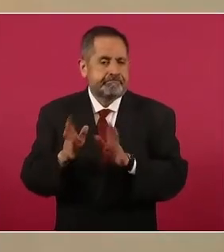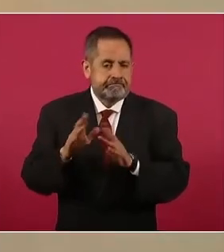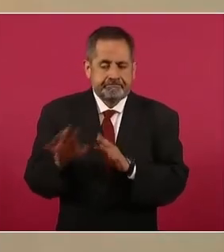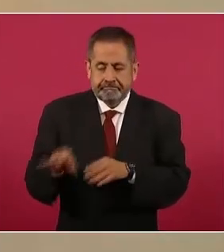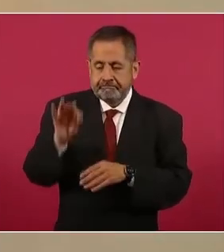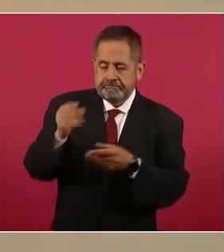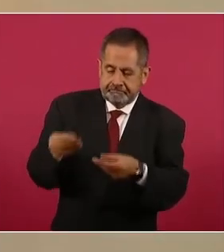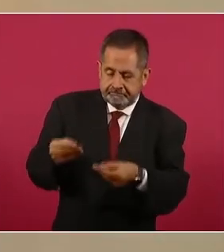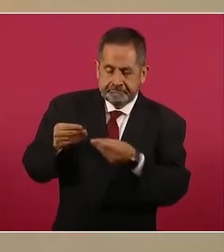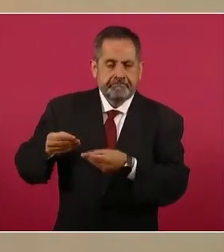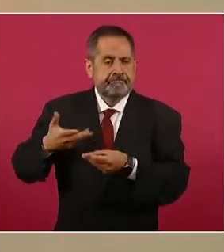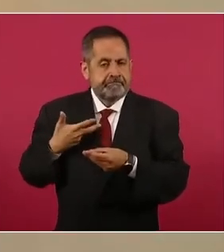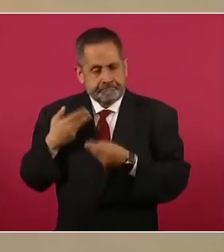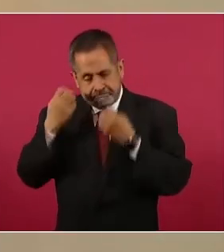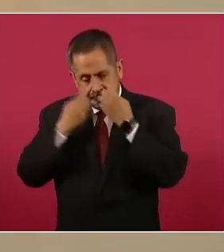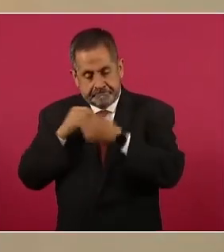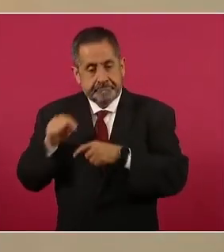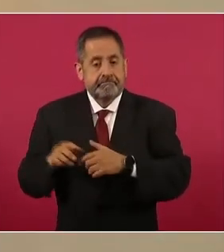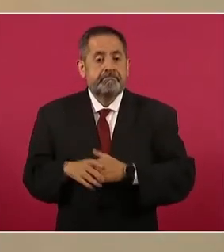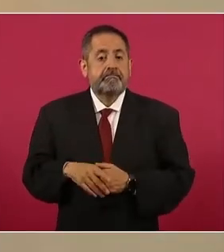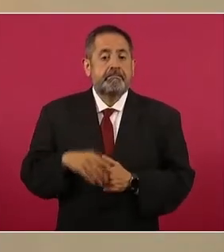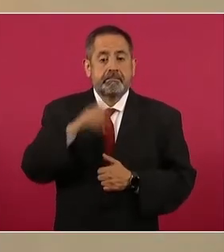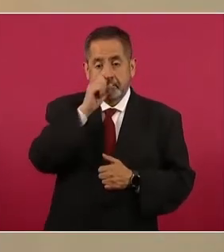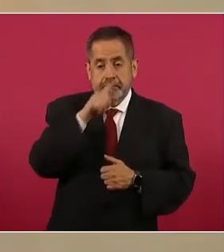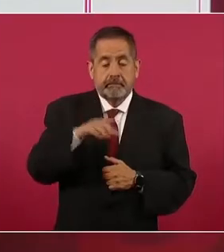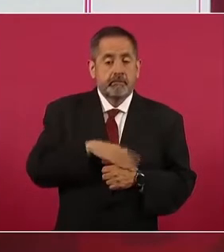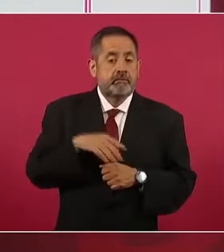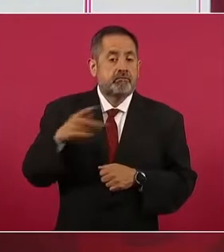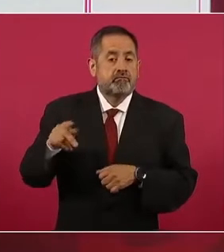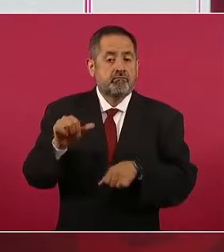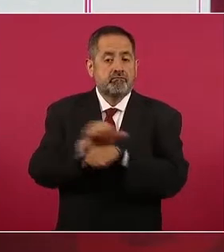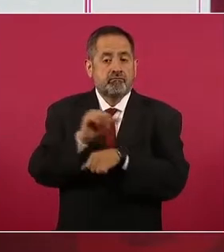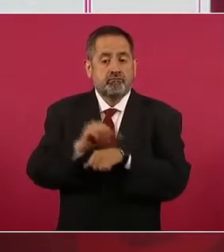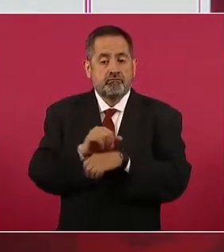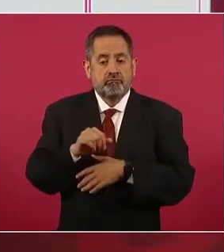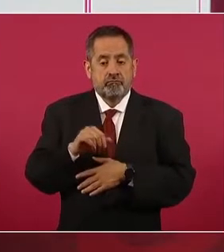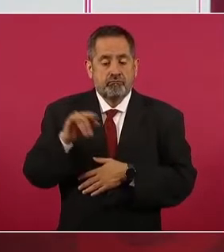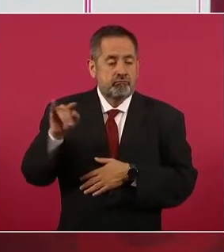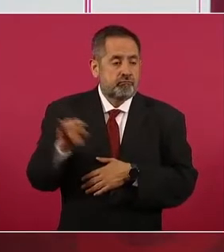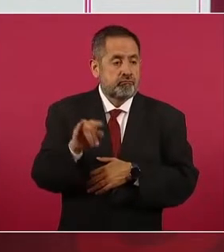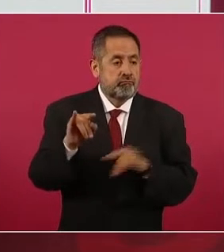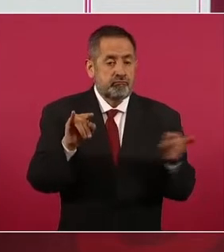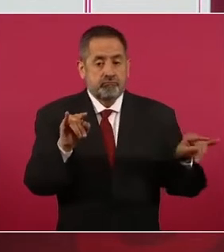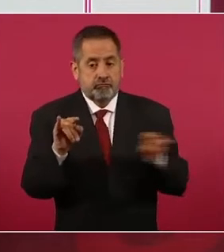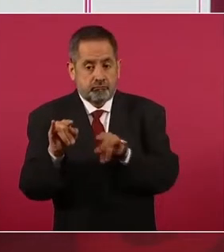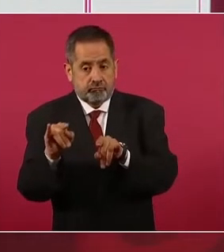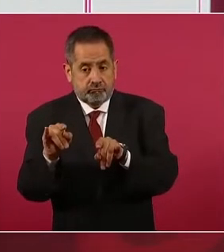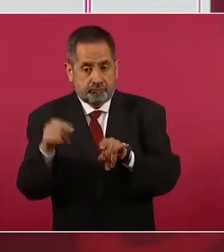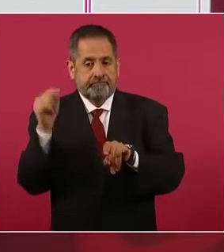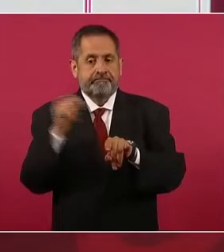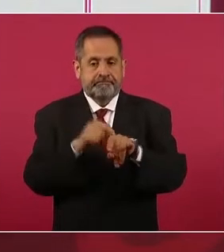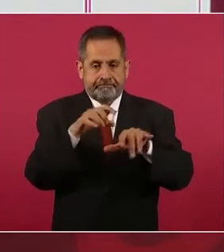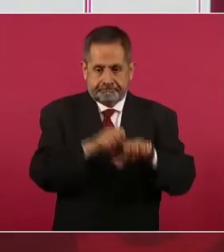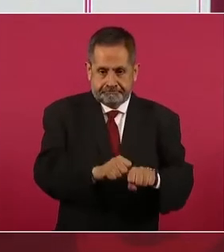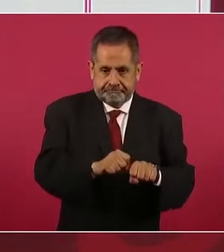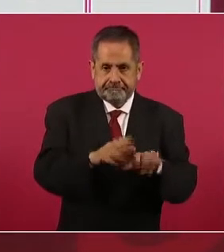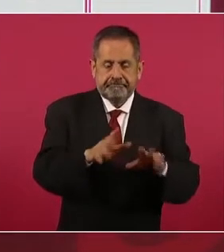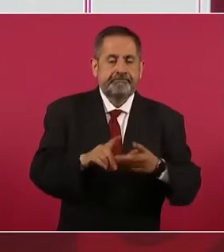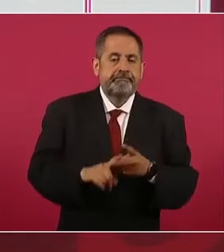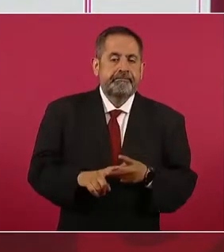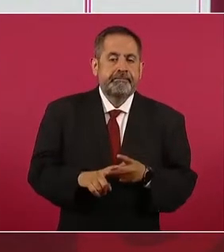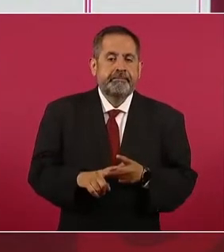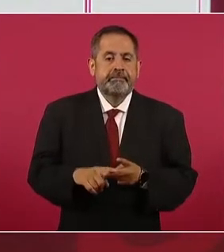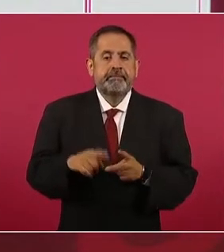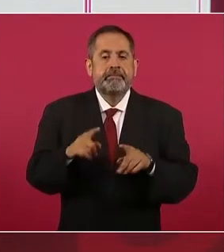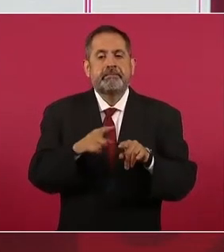Susana Mendoza Carreño. Asimismo, se aseguró el vehículo en que viajaban los agresores y se logró recuperar el